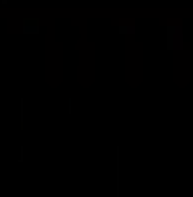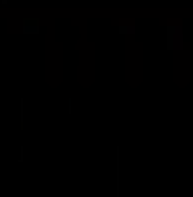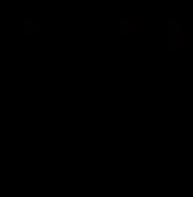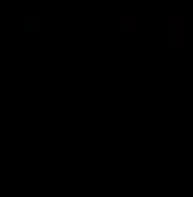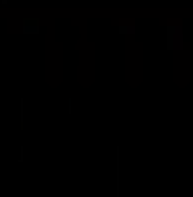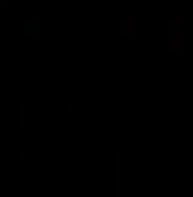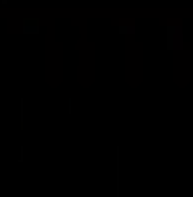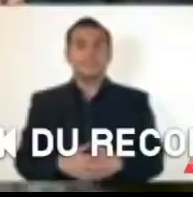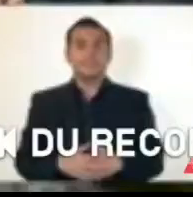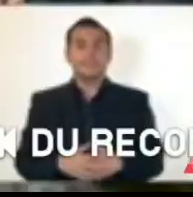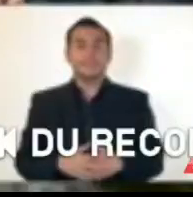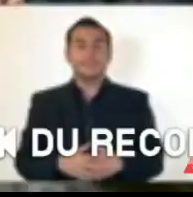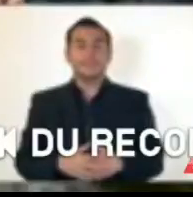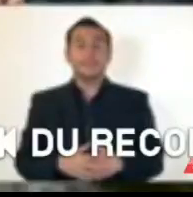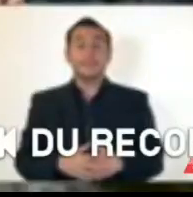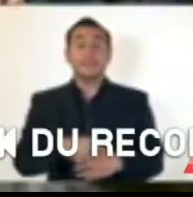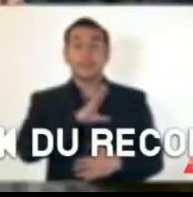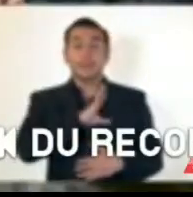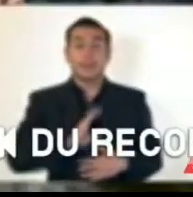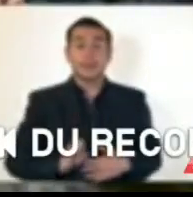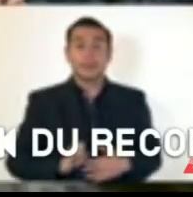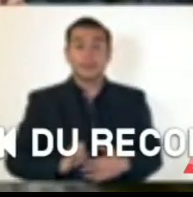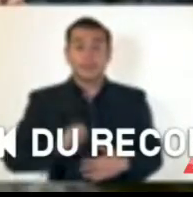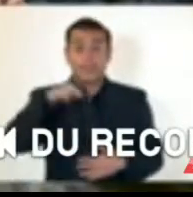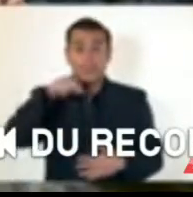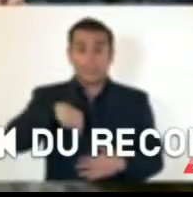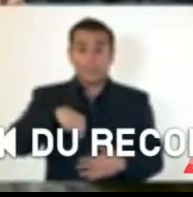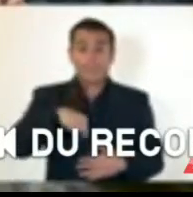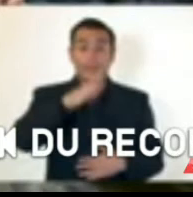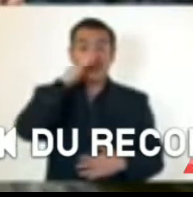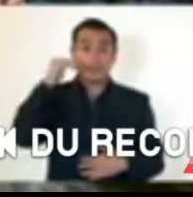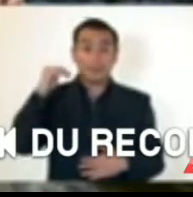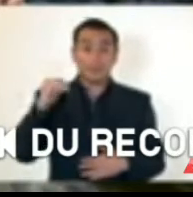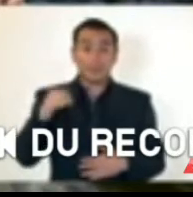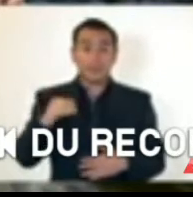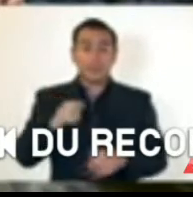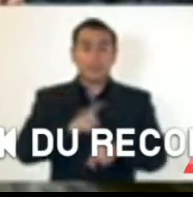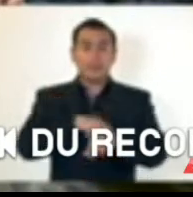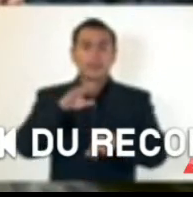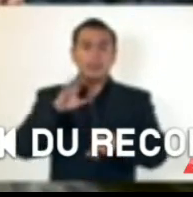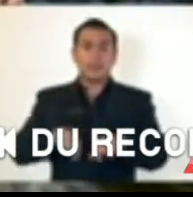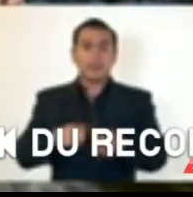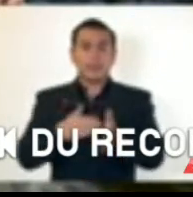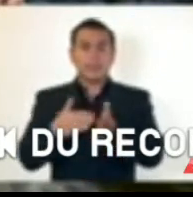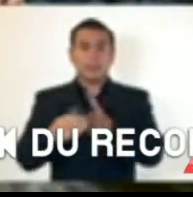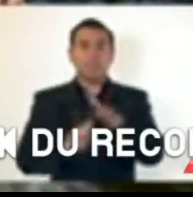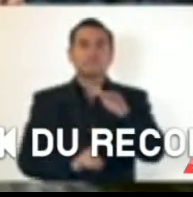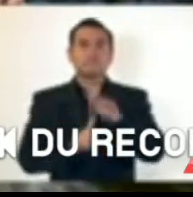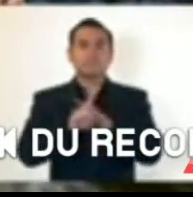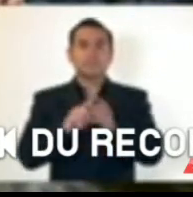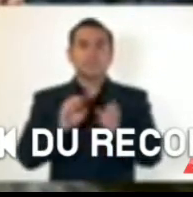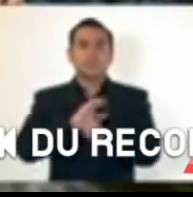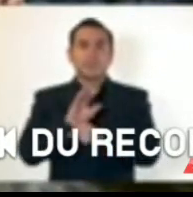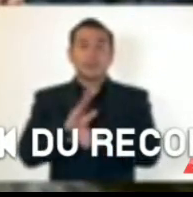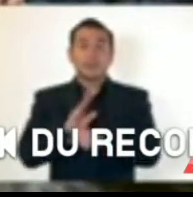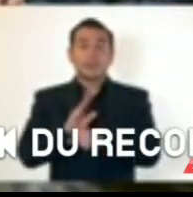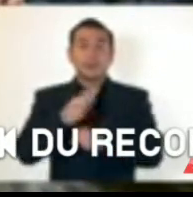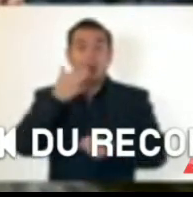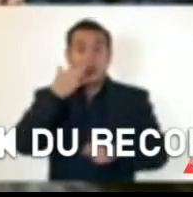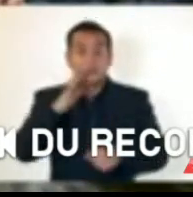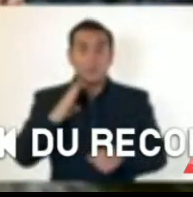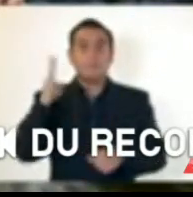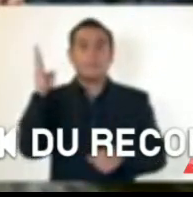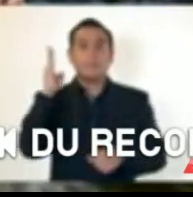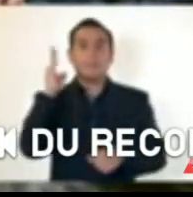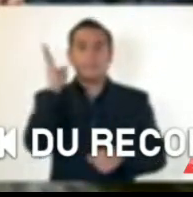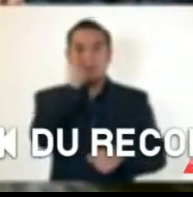hablando. El Salvador fue de los países que más tarde tuvo casos. De Centroamérica, a excepción de Belice,